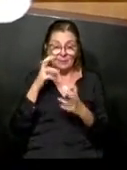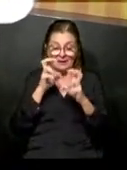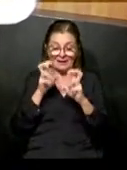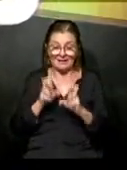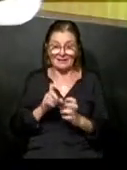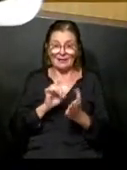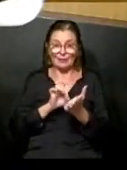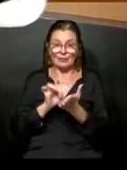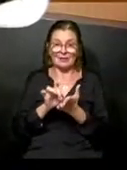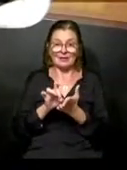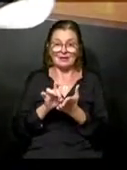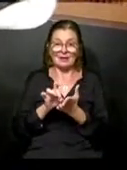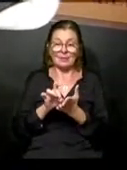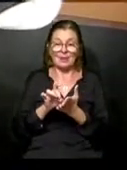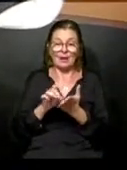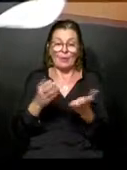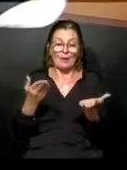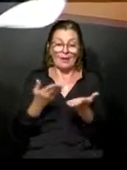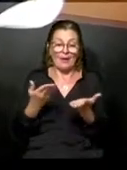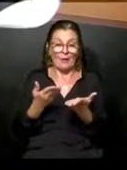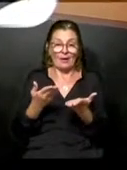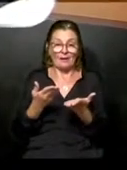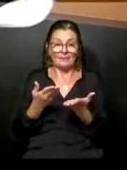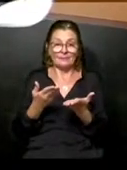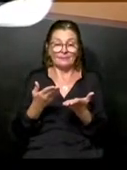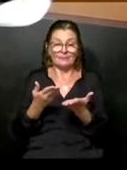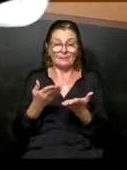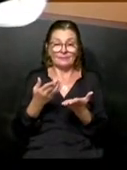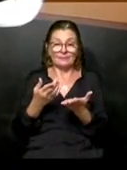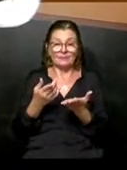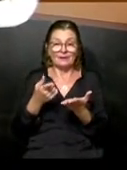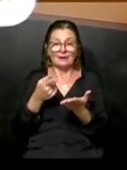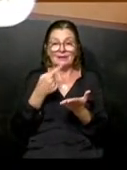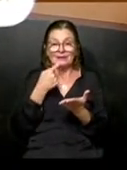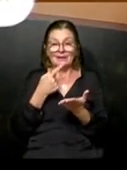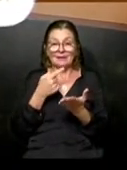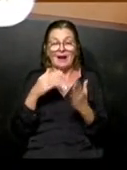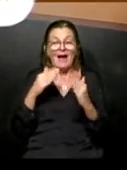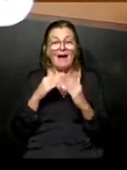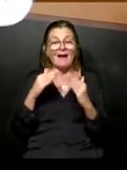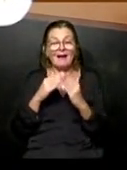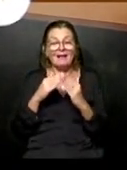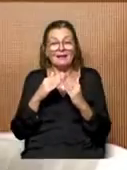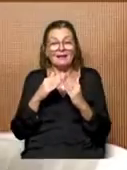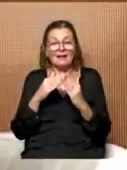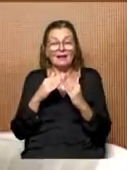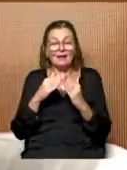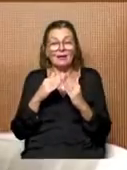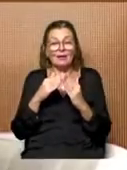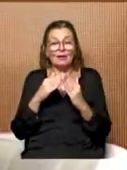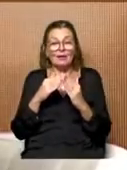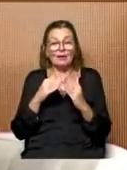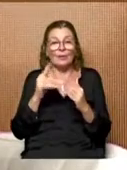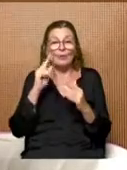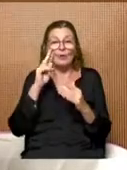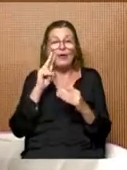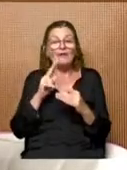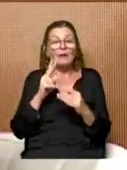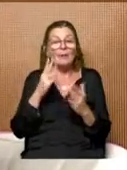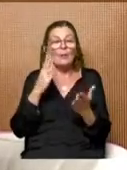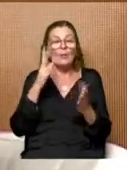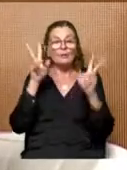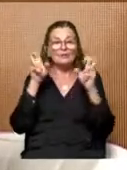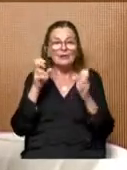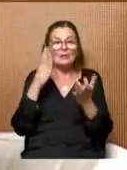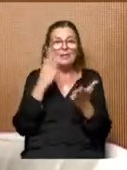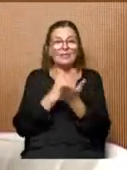sistema irracional como el actual. En tanto, la vivienda no se conciba como derecho, y sí como